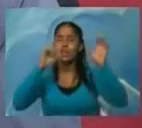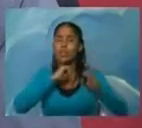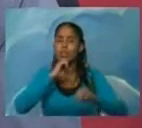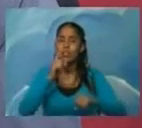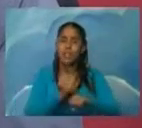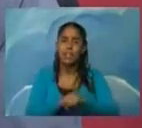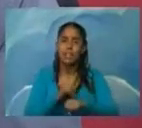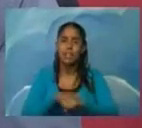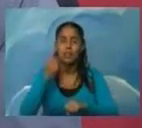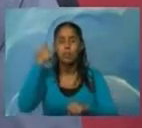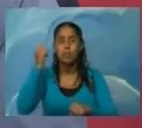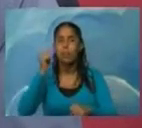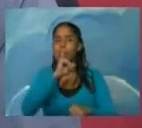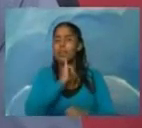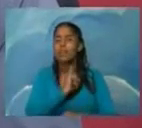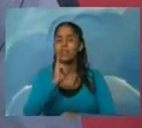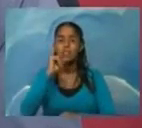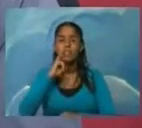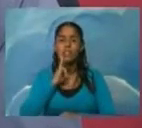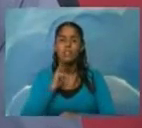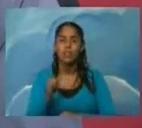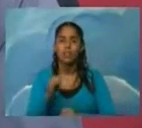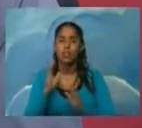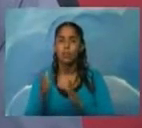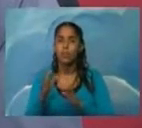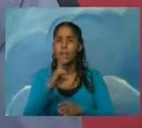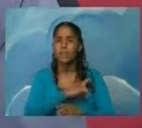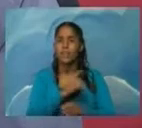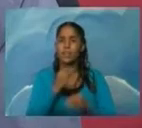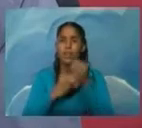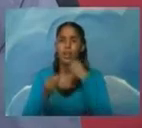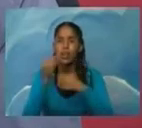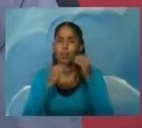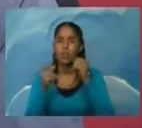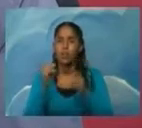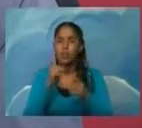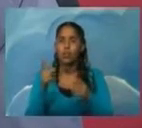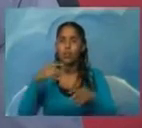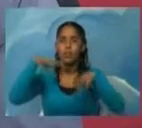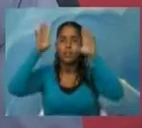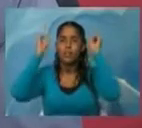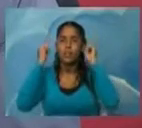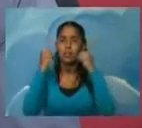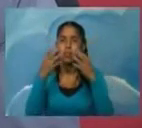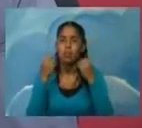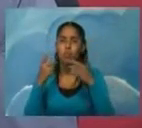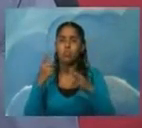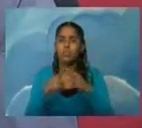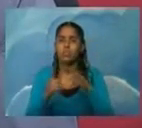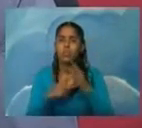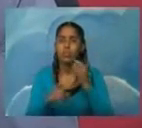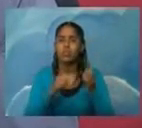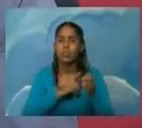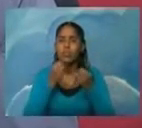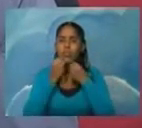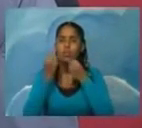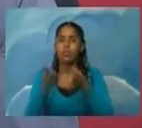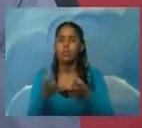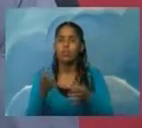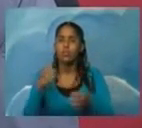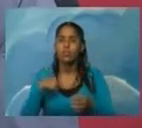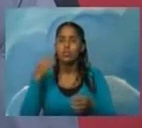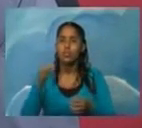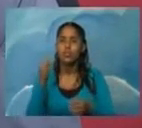para Israel en cuanto a la parte de la comida. No entendemos muchas cosas porque desconocemos. Yo siempre tengo mi